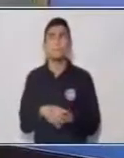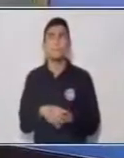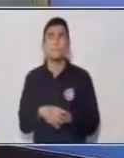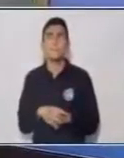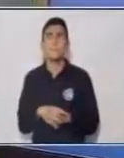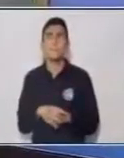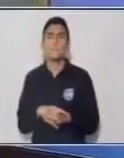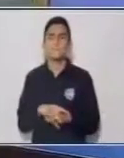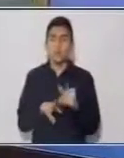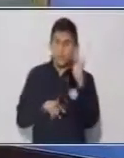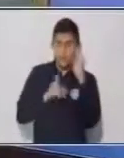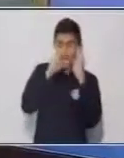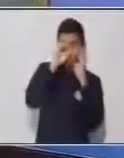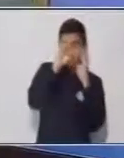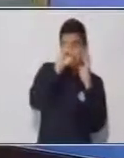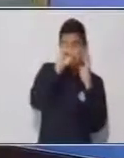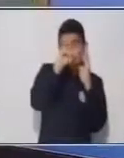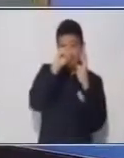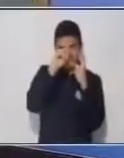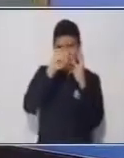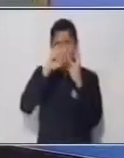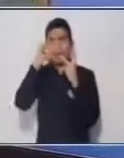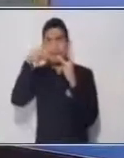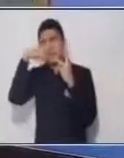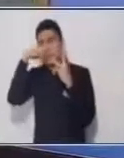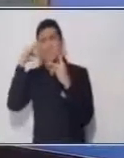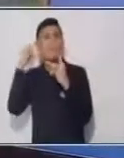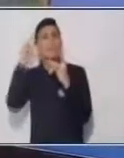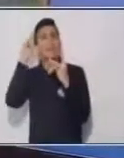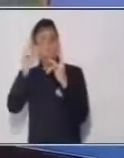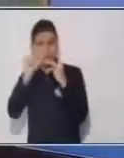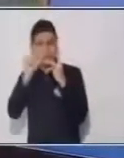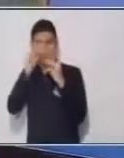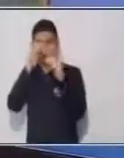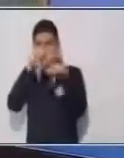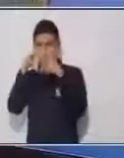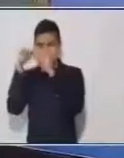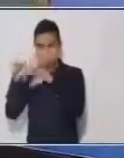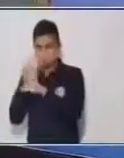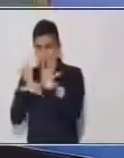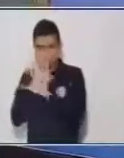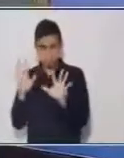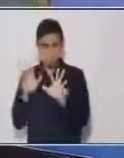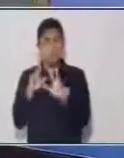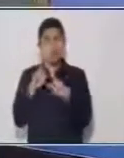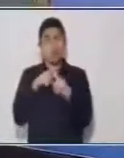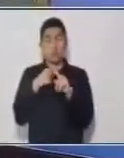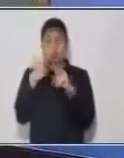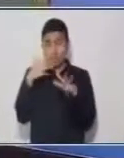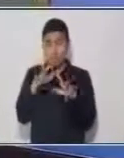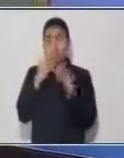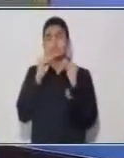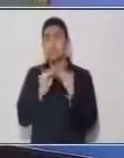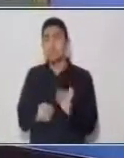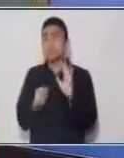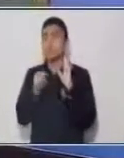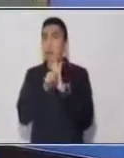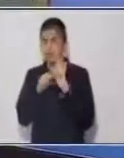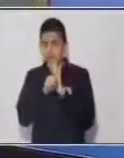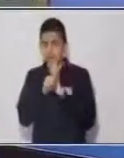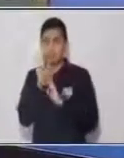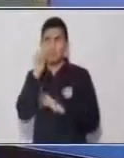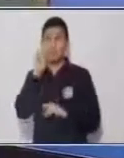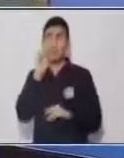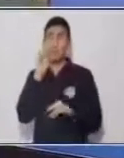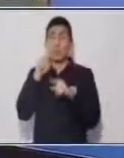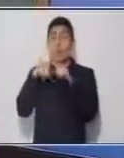integral, ¿sí? Cuando hacemos la derivada de una función, vamos restándole valores a los exponentes.